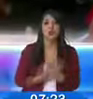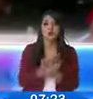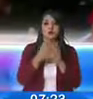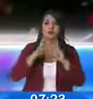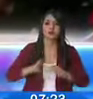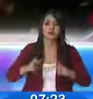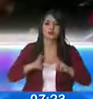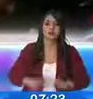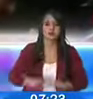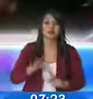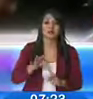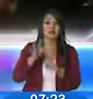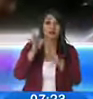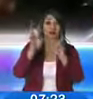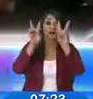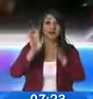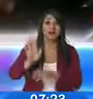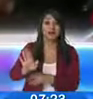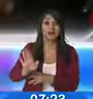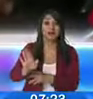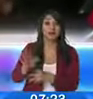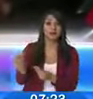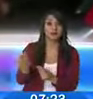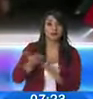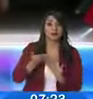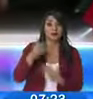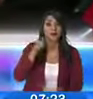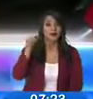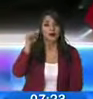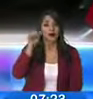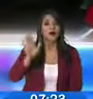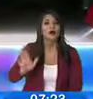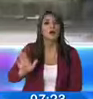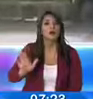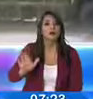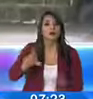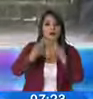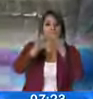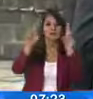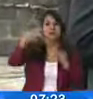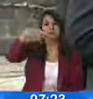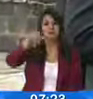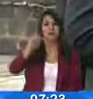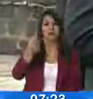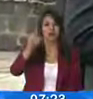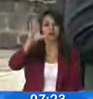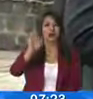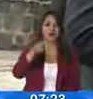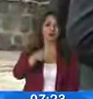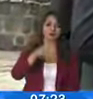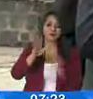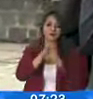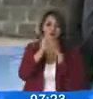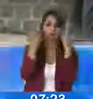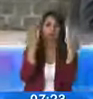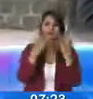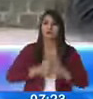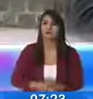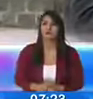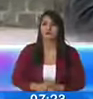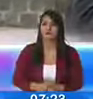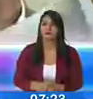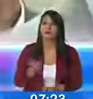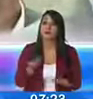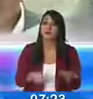debemos hacerlo especialmente con la revelación de La Posta. Por el secuestro, Balda pretende que se lleve a juicio, entre